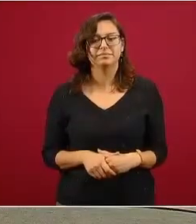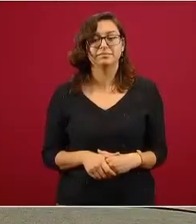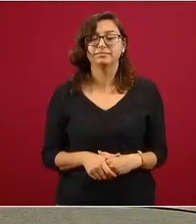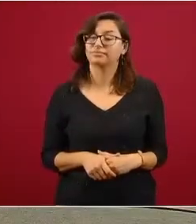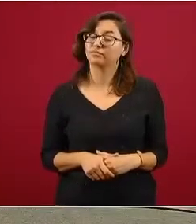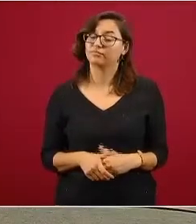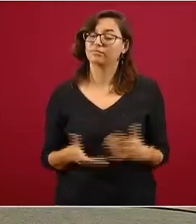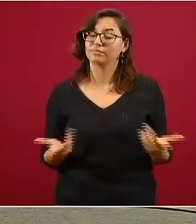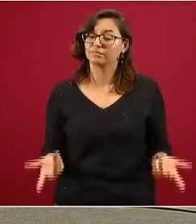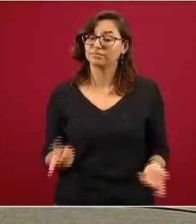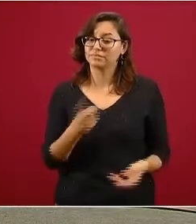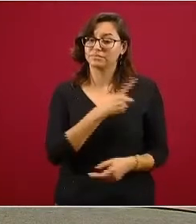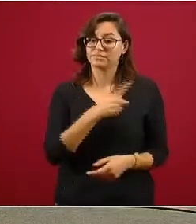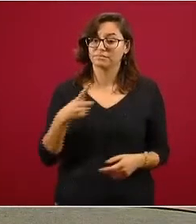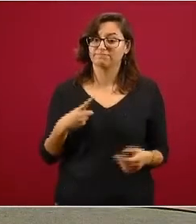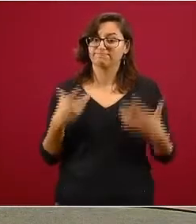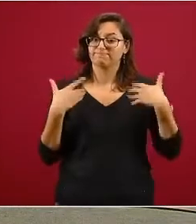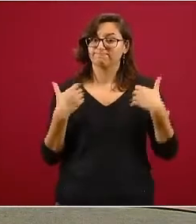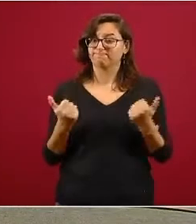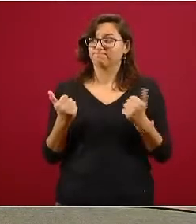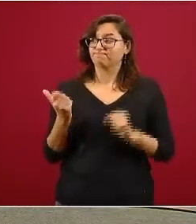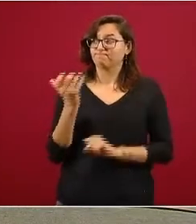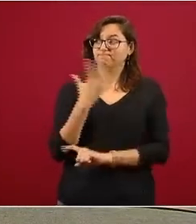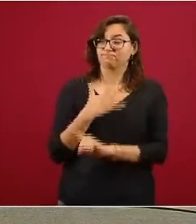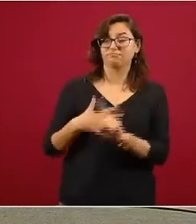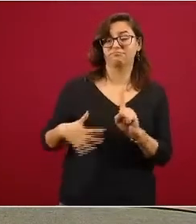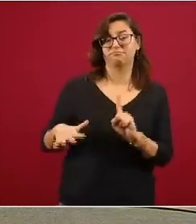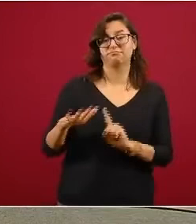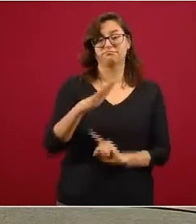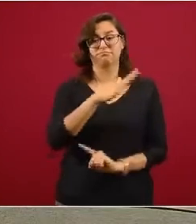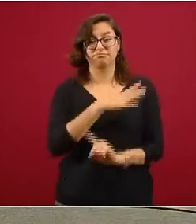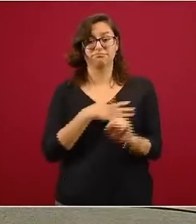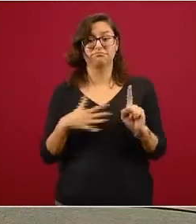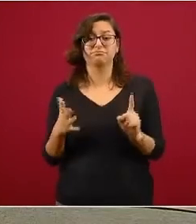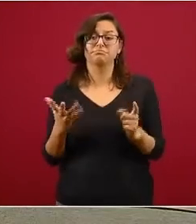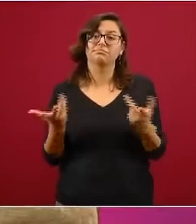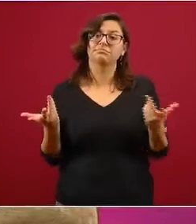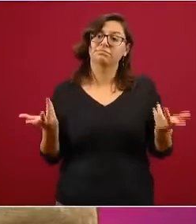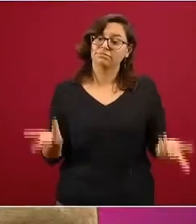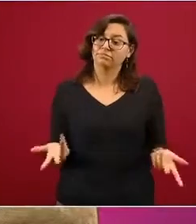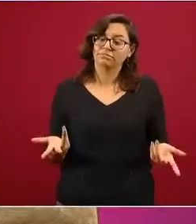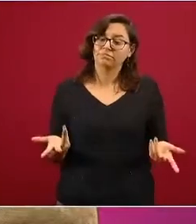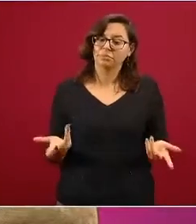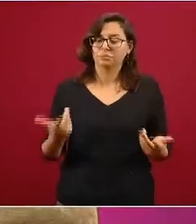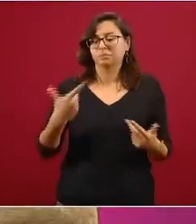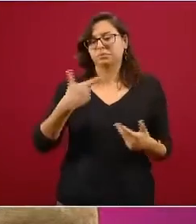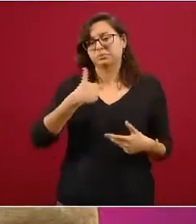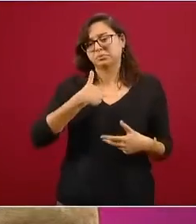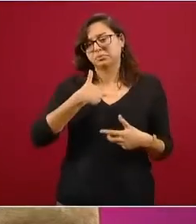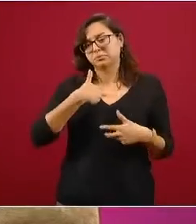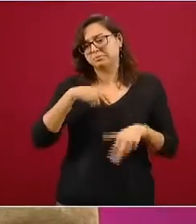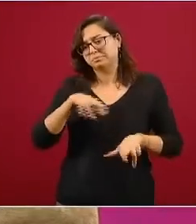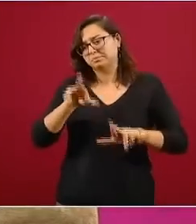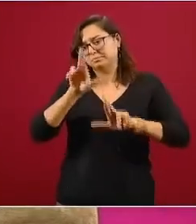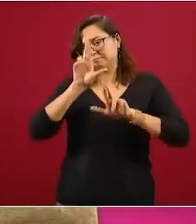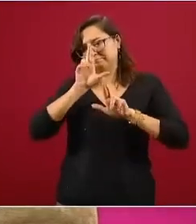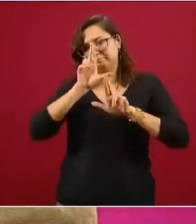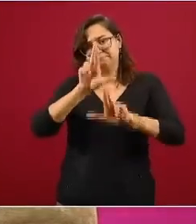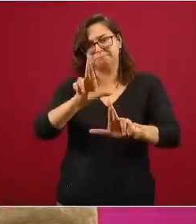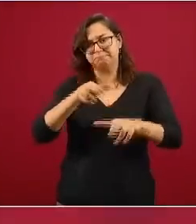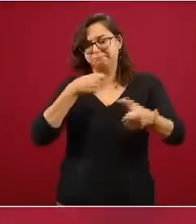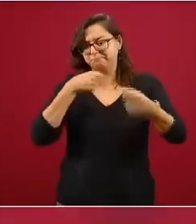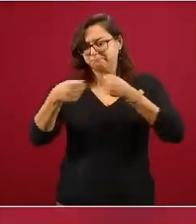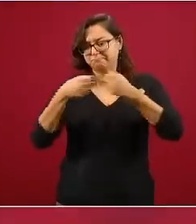Es muy importante entender el contexto. A veces, desde luego, respeto la libertad de prensa, me parece que es